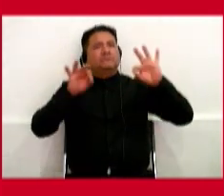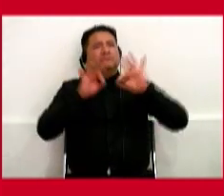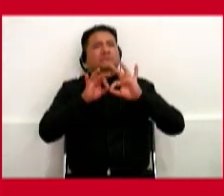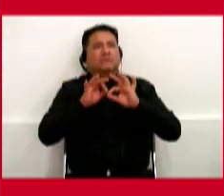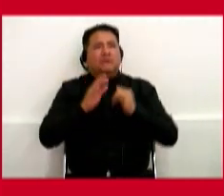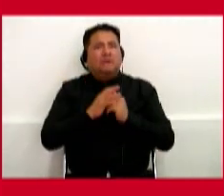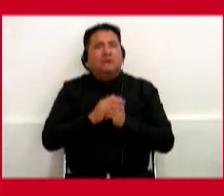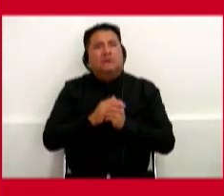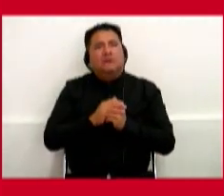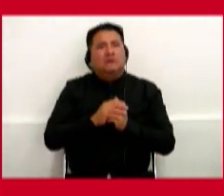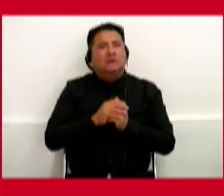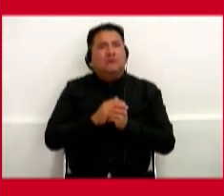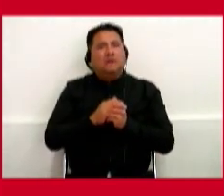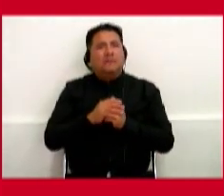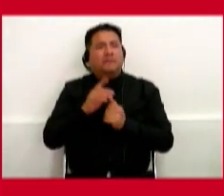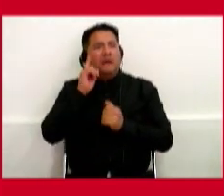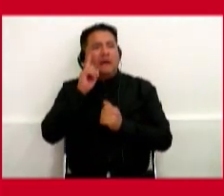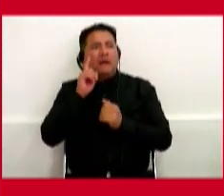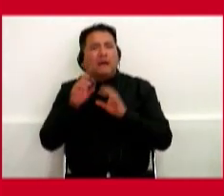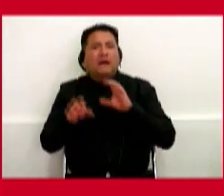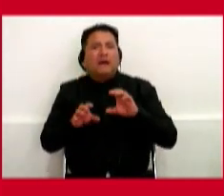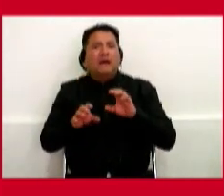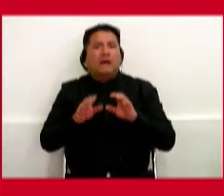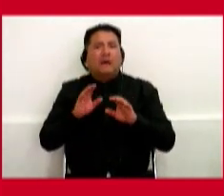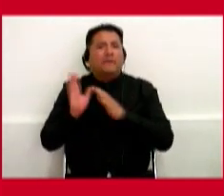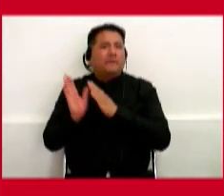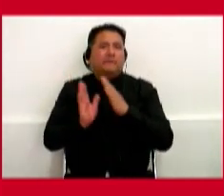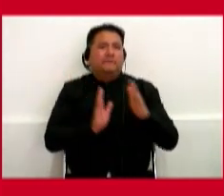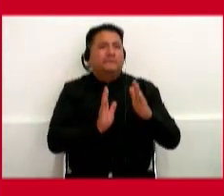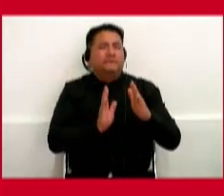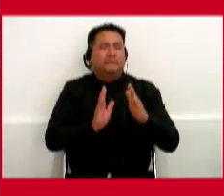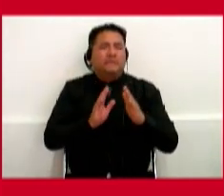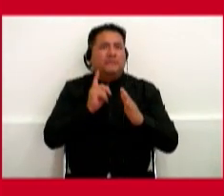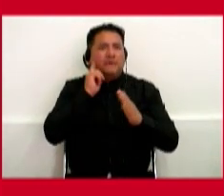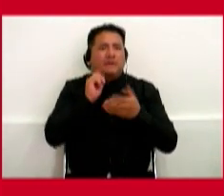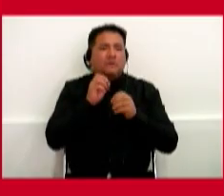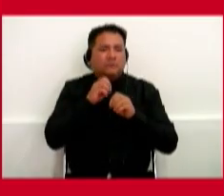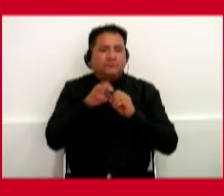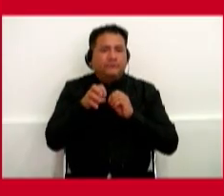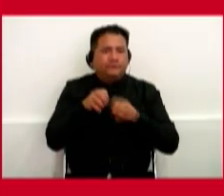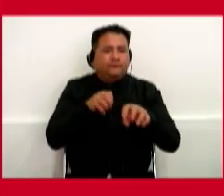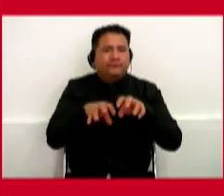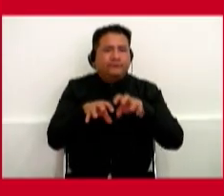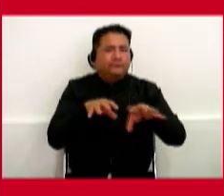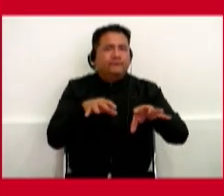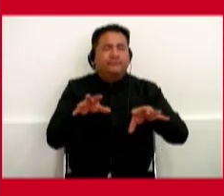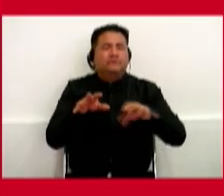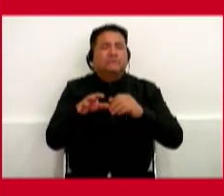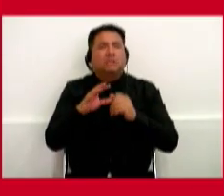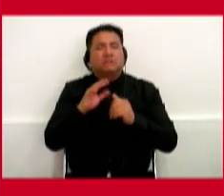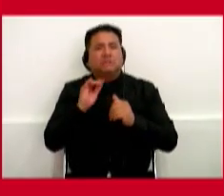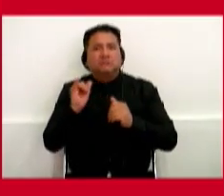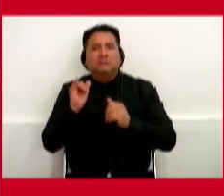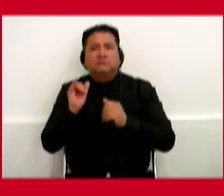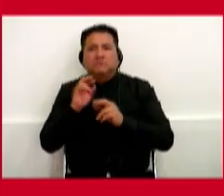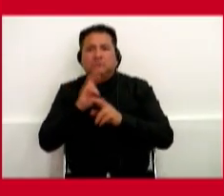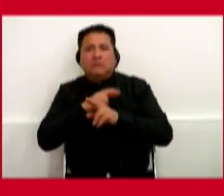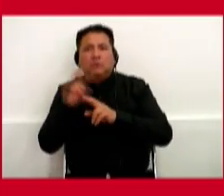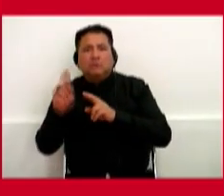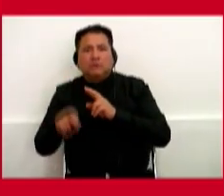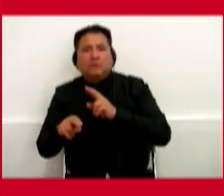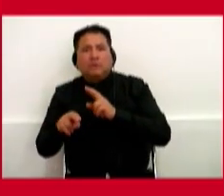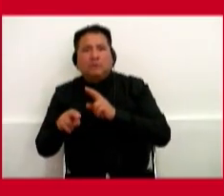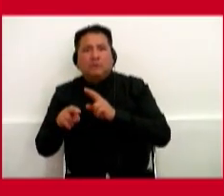herramientas de inteligencia artificial para hacer algunos planes de producción relativamente rápidos y analizar algunos resultados generales y definir una envolvente